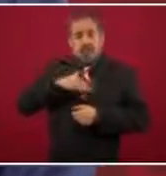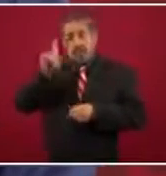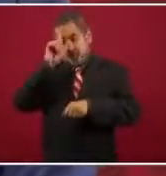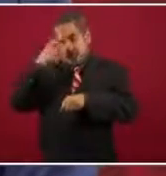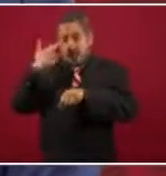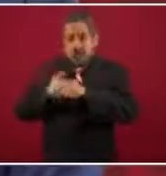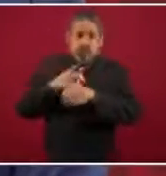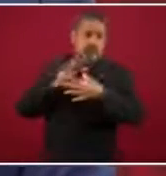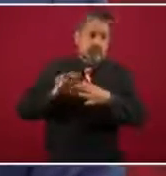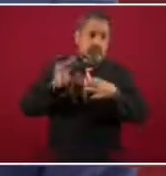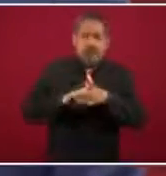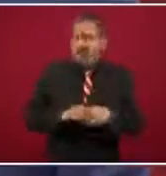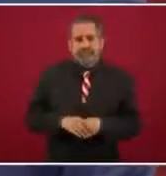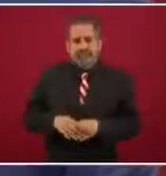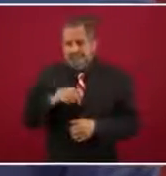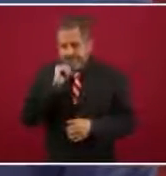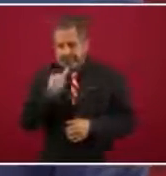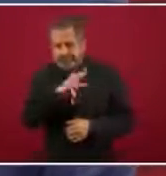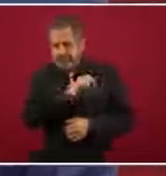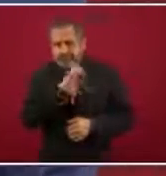asesores,